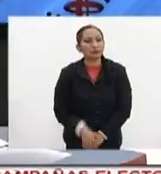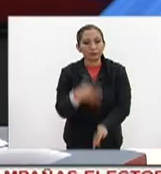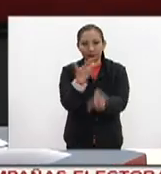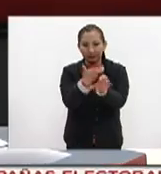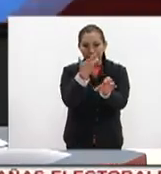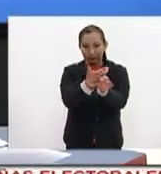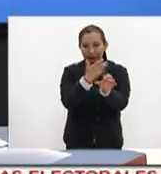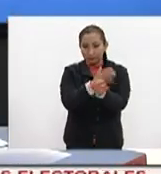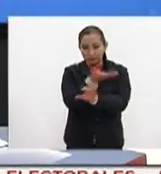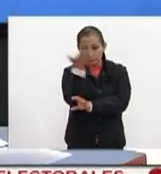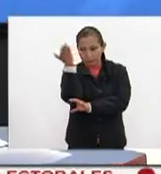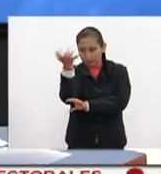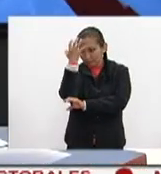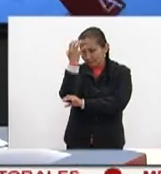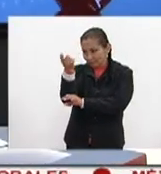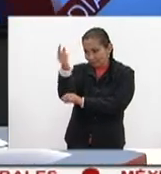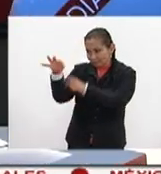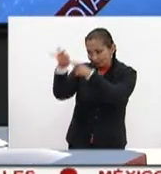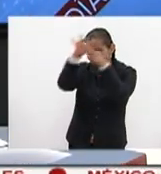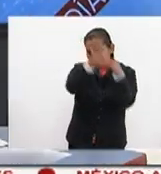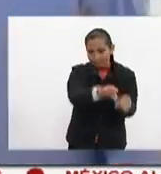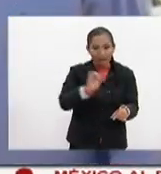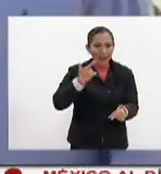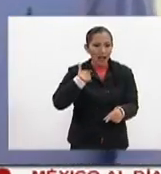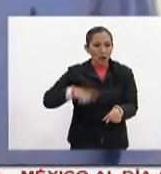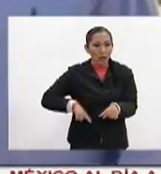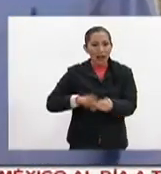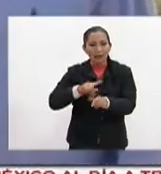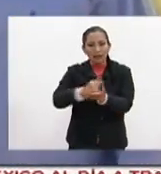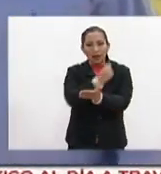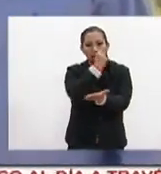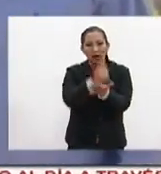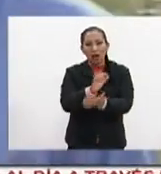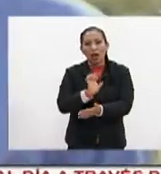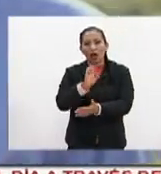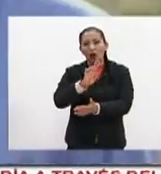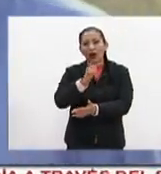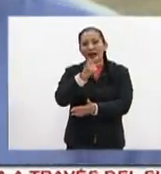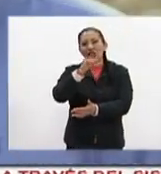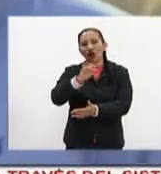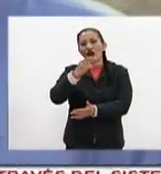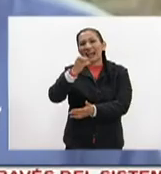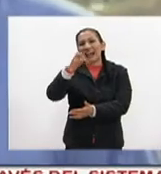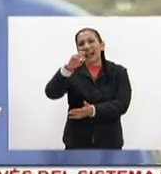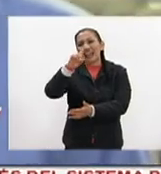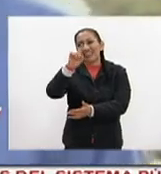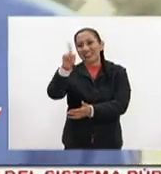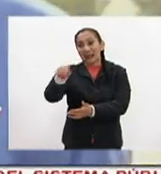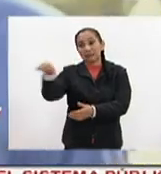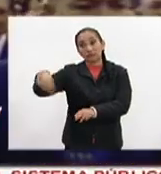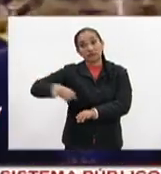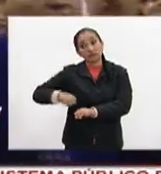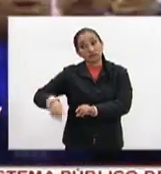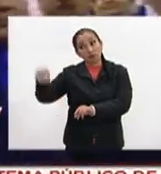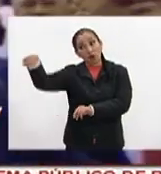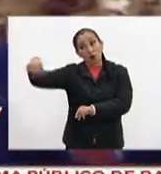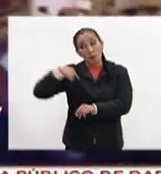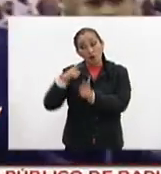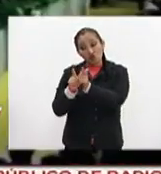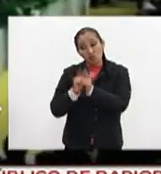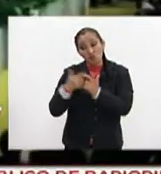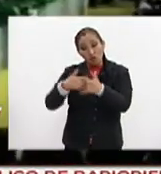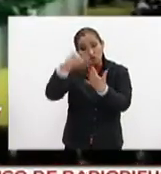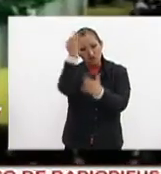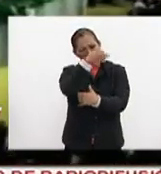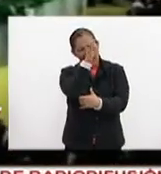Estados Unidos solicitó formalmente la extradición del exgobernador de Tamaulipas, Eugenio Hernández Flores, acusado de operar una red de